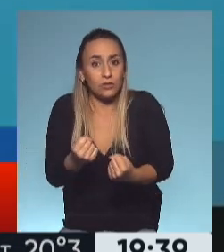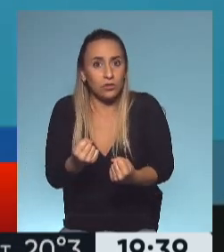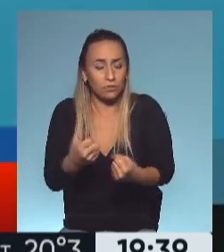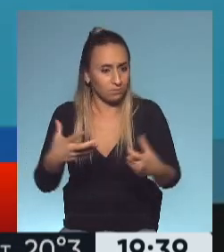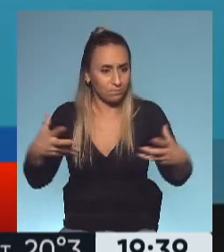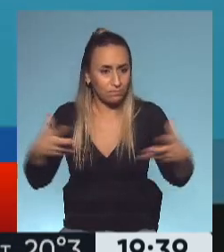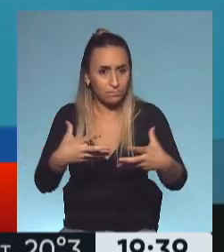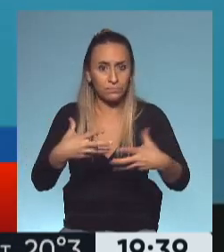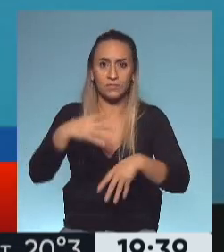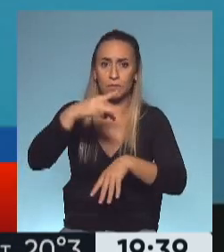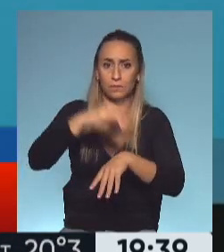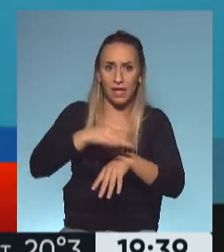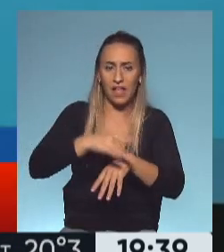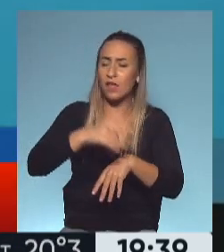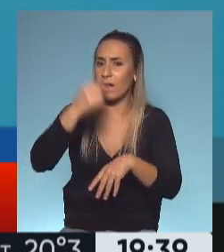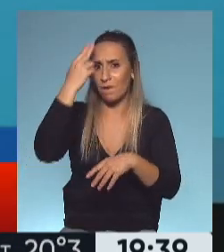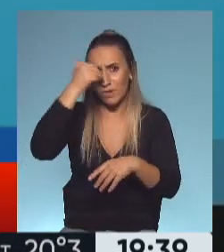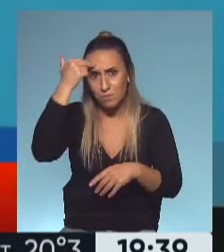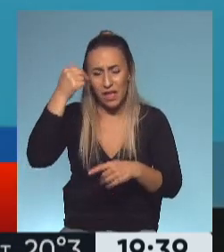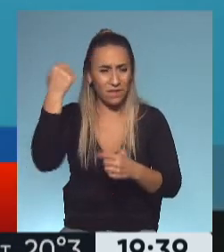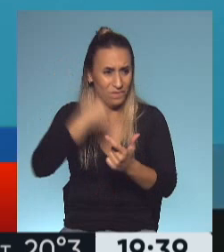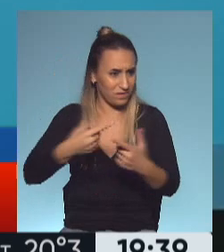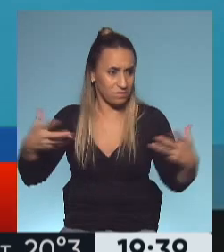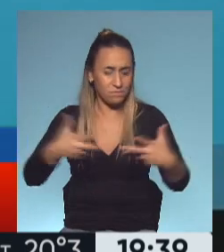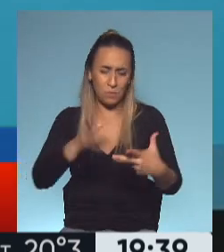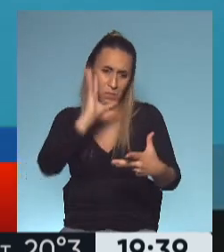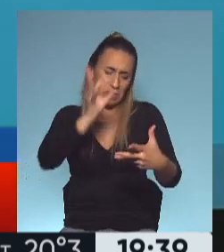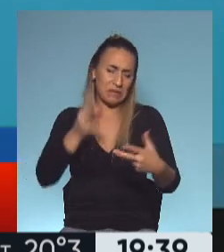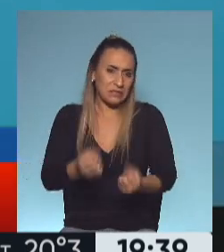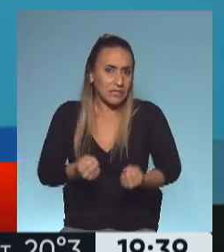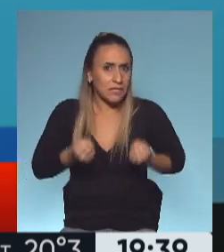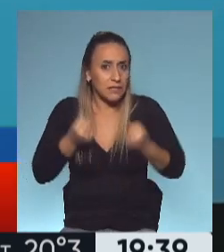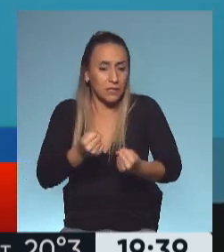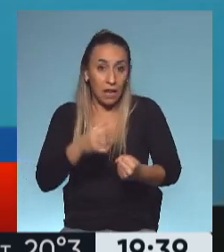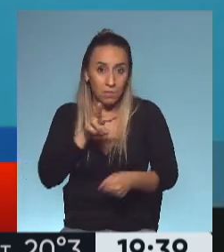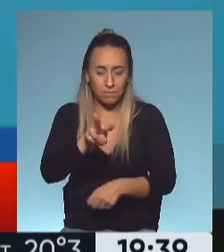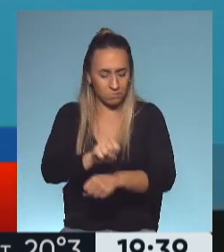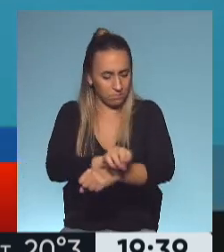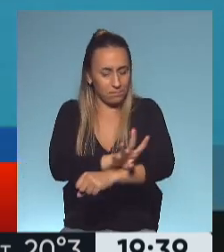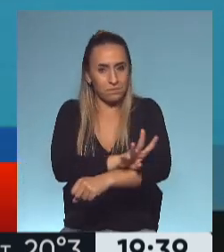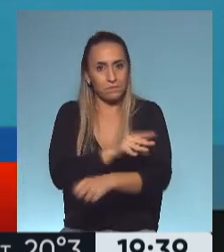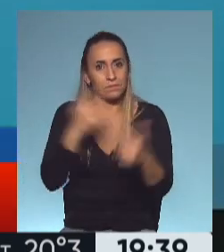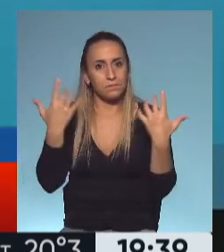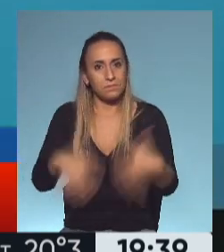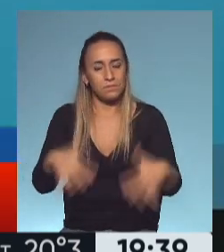trabajadores y trabajadoras de la salud es realmente conmovedor. conmovedor.